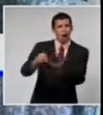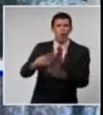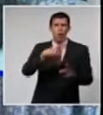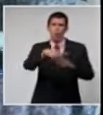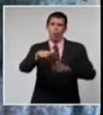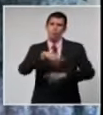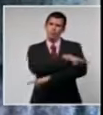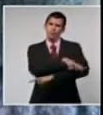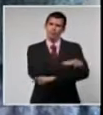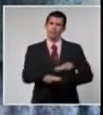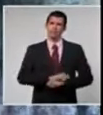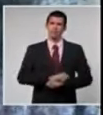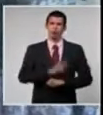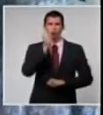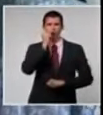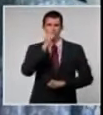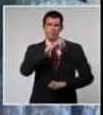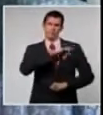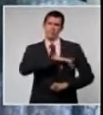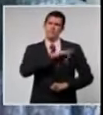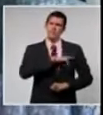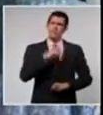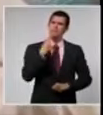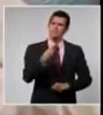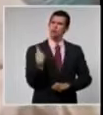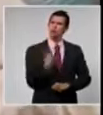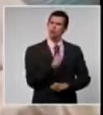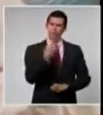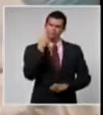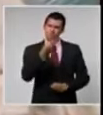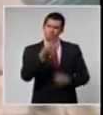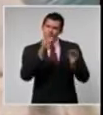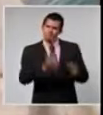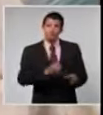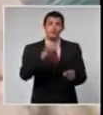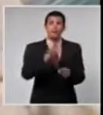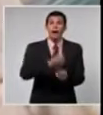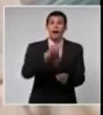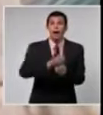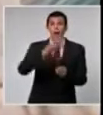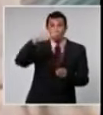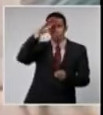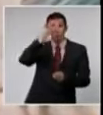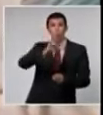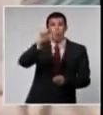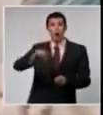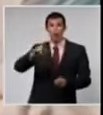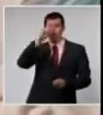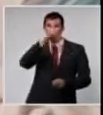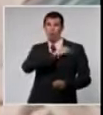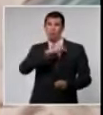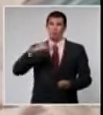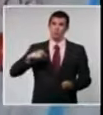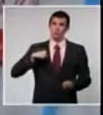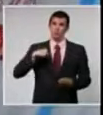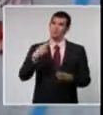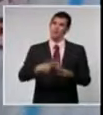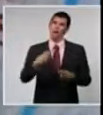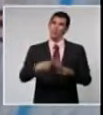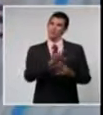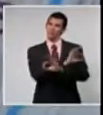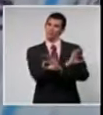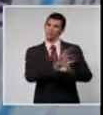también lo hemos sentido, lo sentimos. Y la brigada Henry Reed estuvo después del terremoto que hubo no hace mucho. Hay que